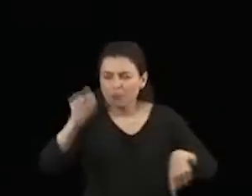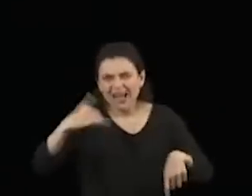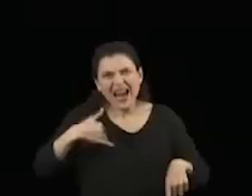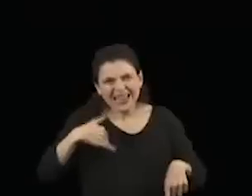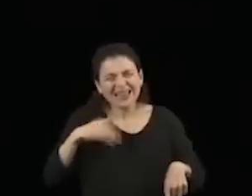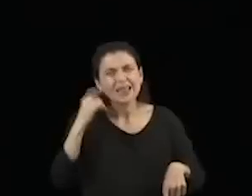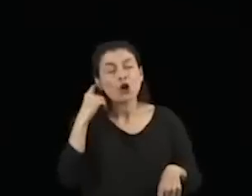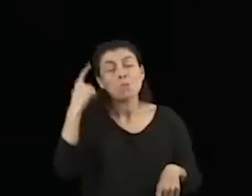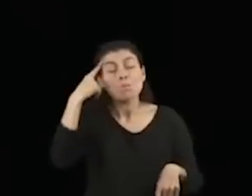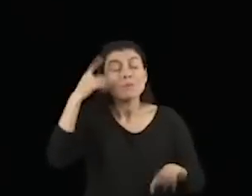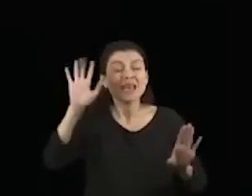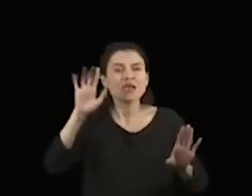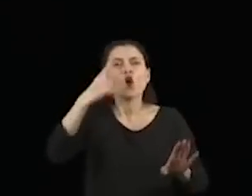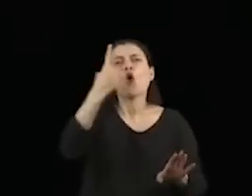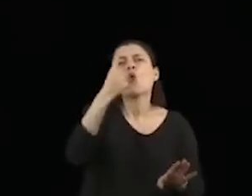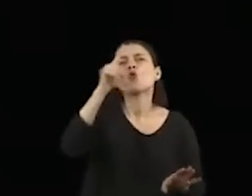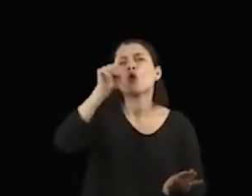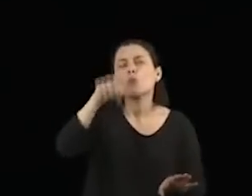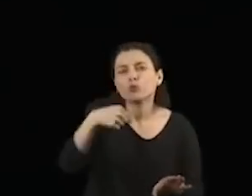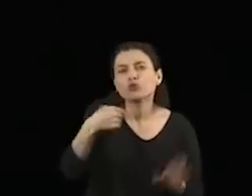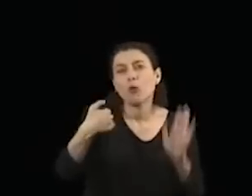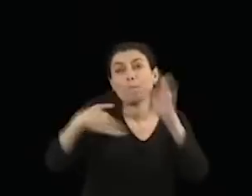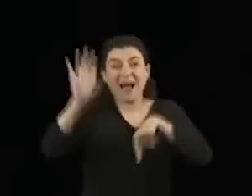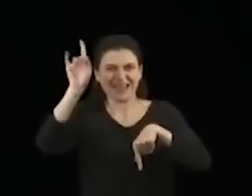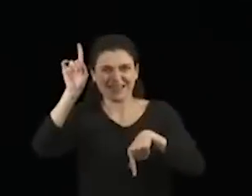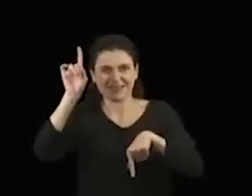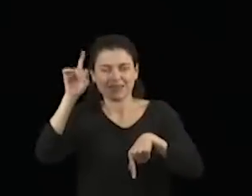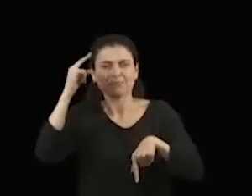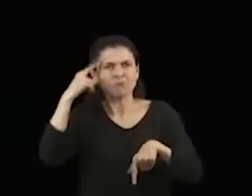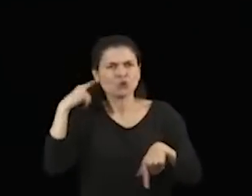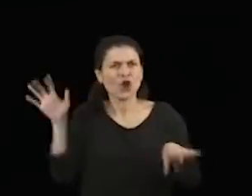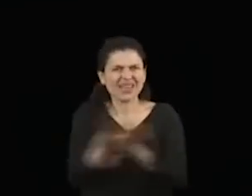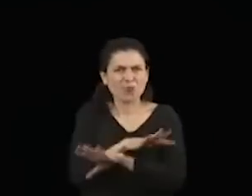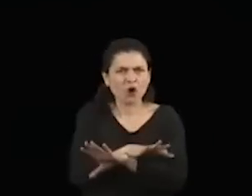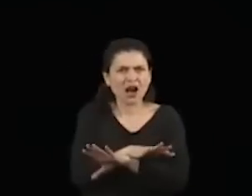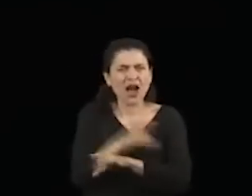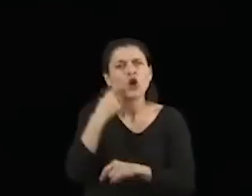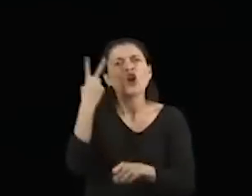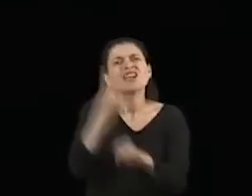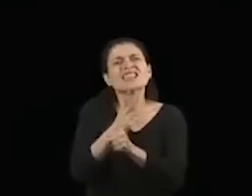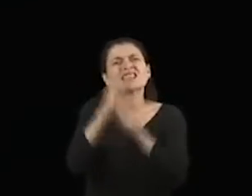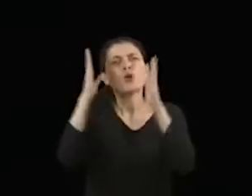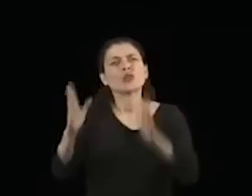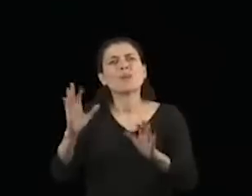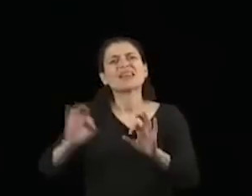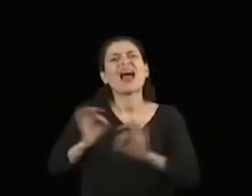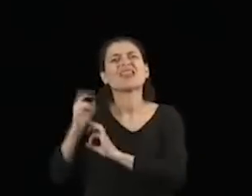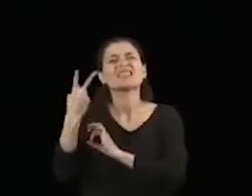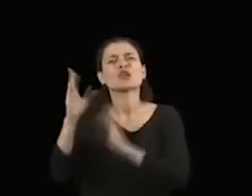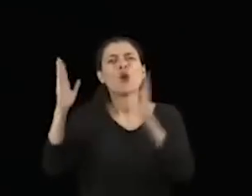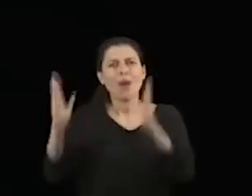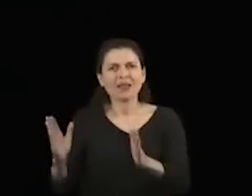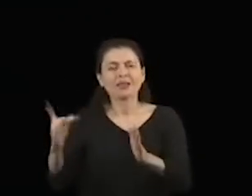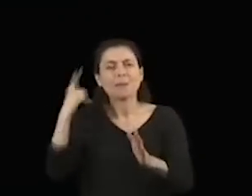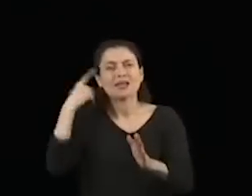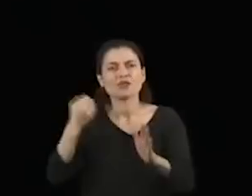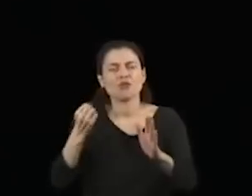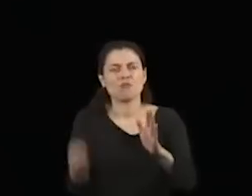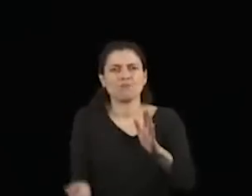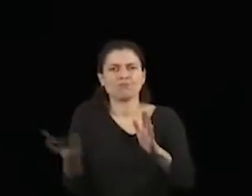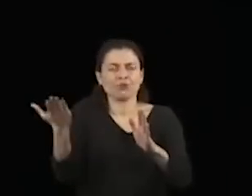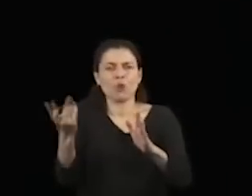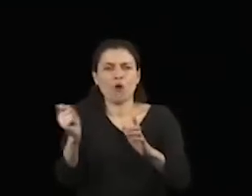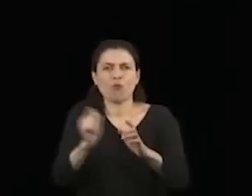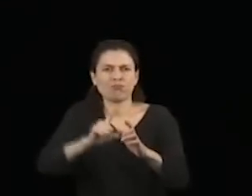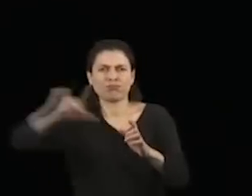sido todavía un punto más alto el crecimiento de la segunda mitad del siglo XX. Es decir, lo que se ve es una aceleración